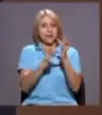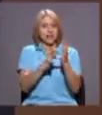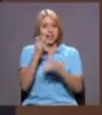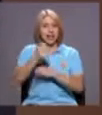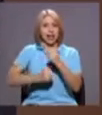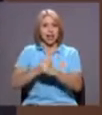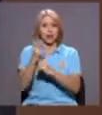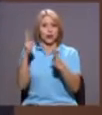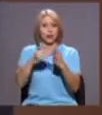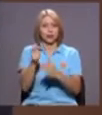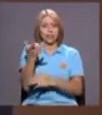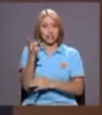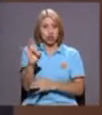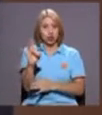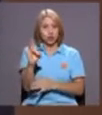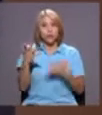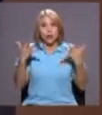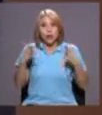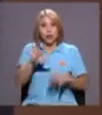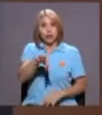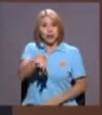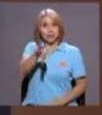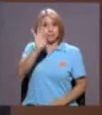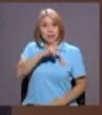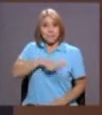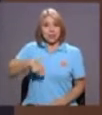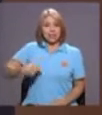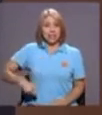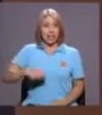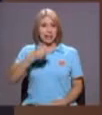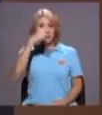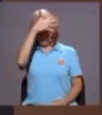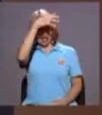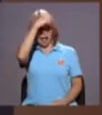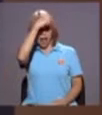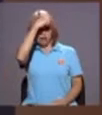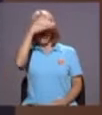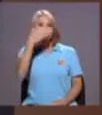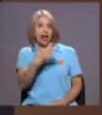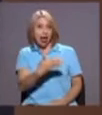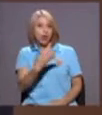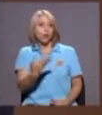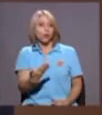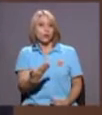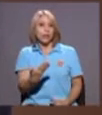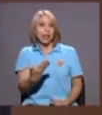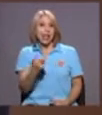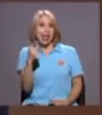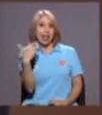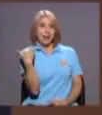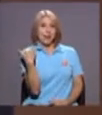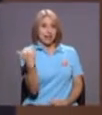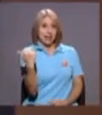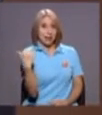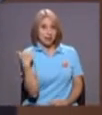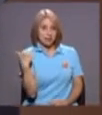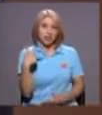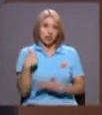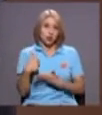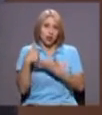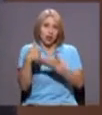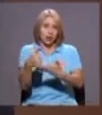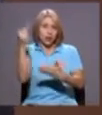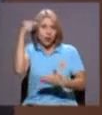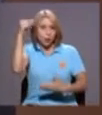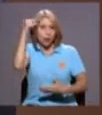bueno, electo don Carlos Alvarado como presidente, pues me llama a que le ayude en el gobierno.